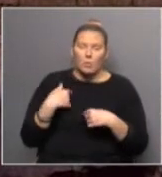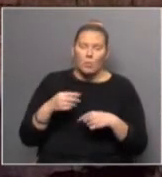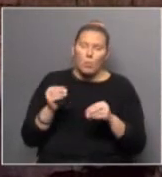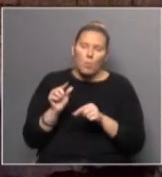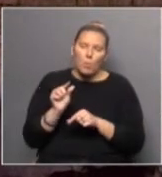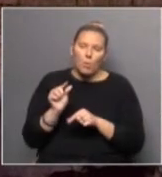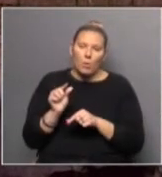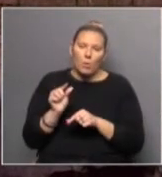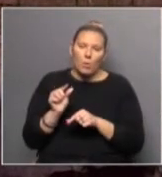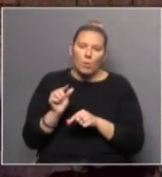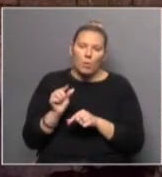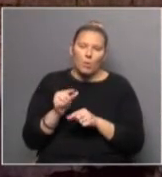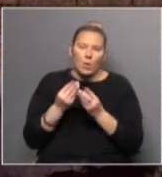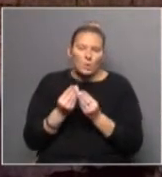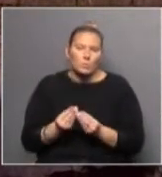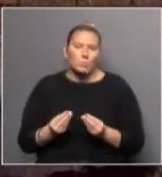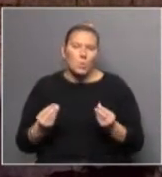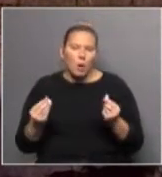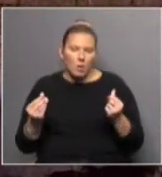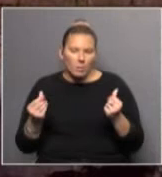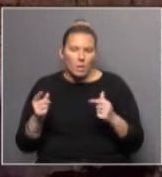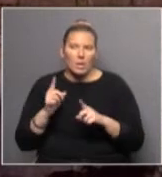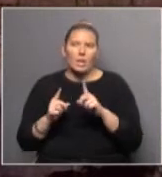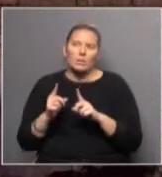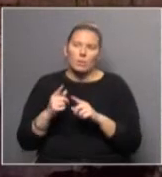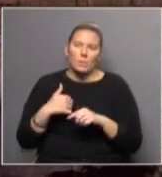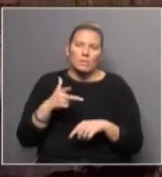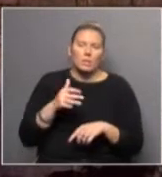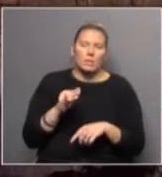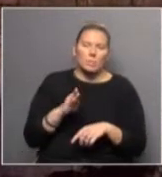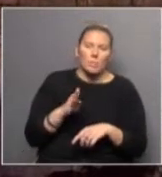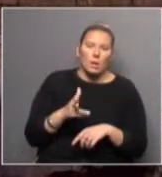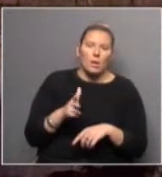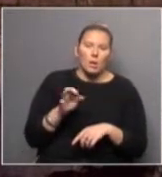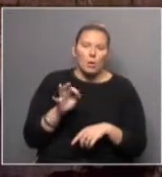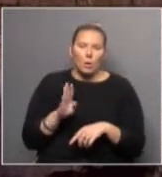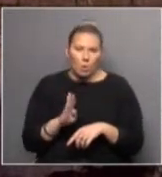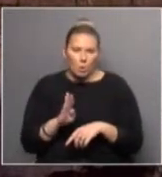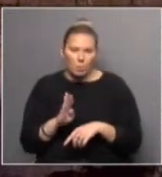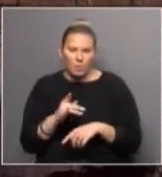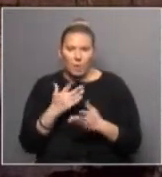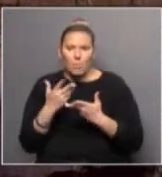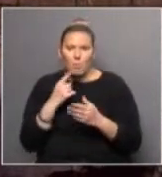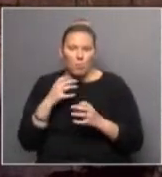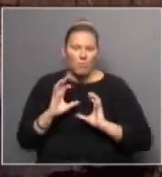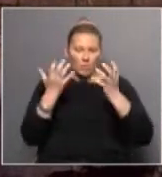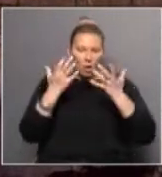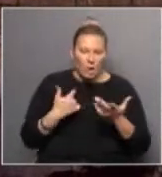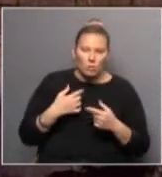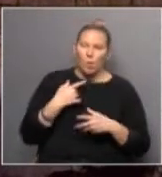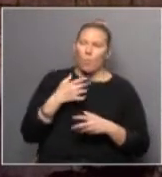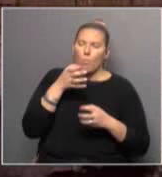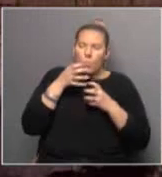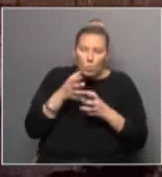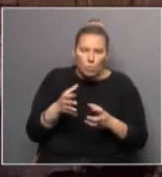esa la solemnidad que a veces tiene el hip hop, ¿viste? Esa cosa de... Sí, solemnidad que a veces se pone un poco violenta, ¿no?